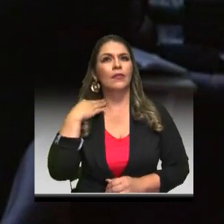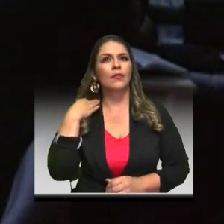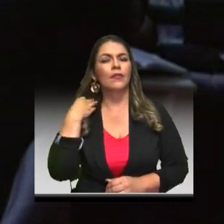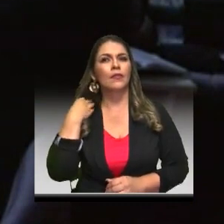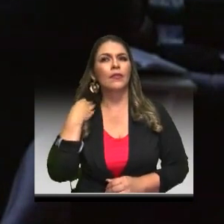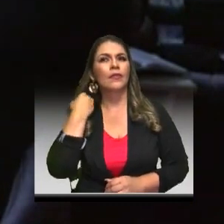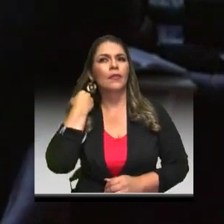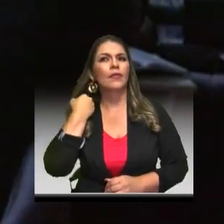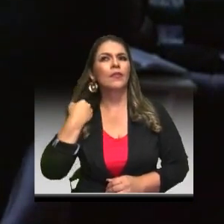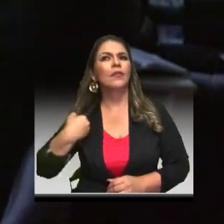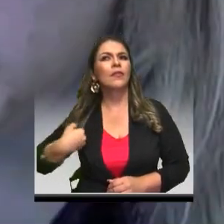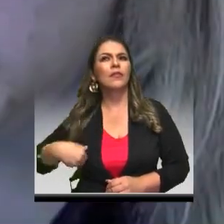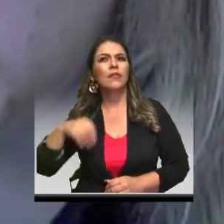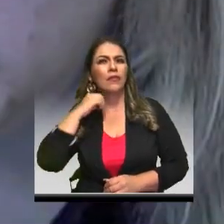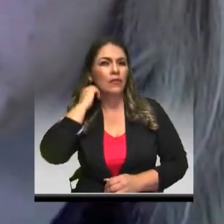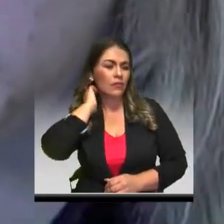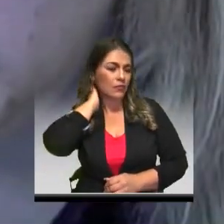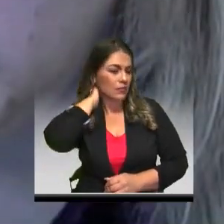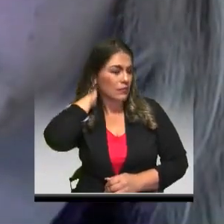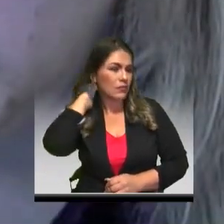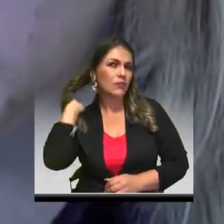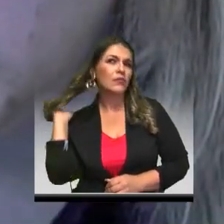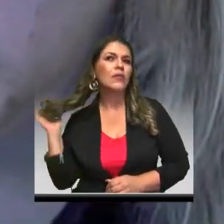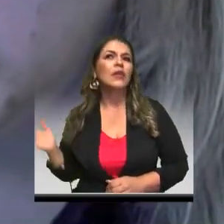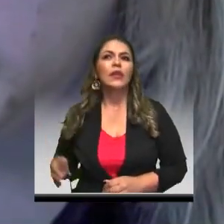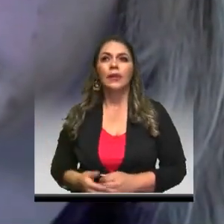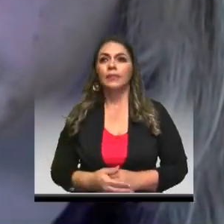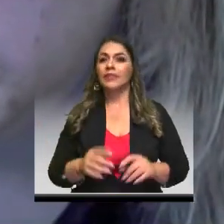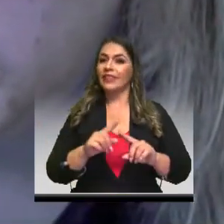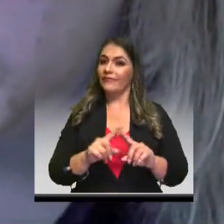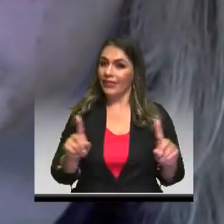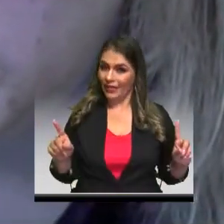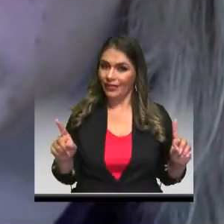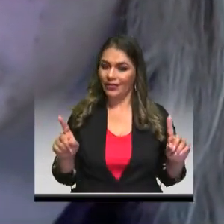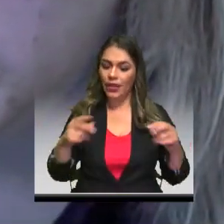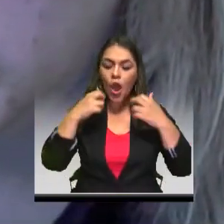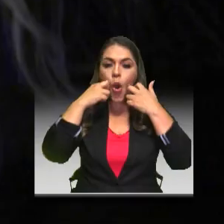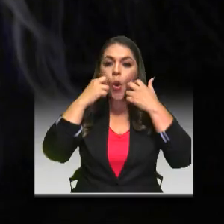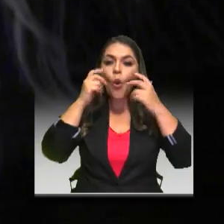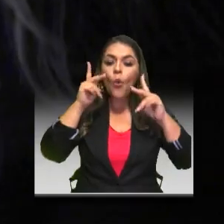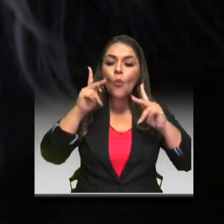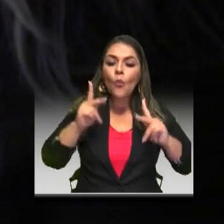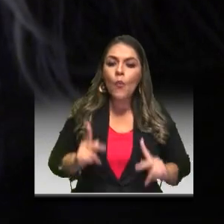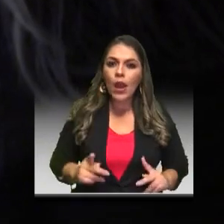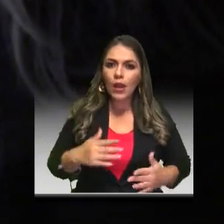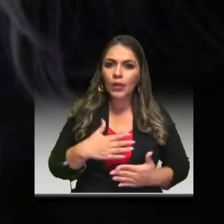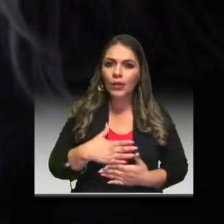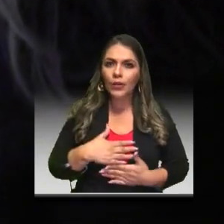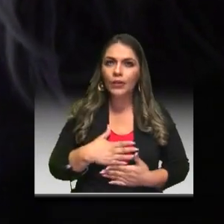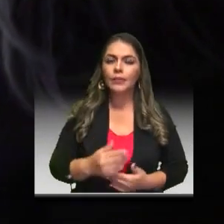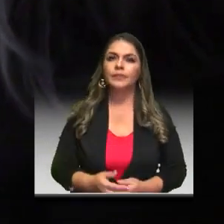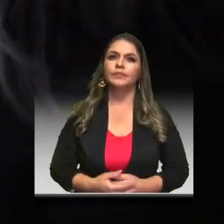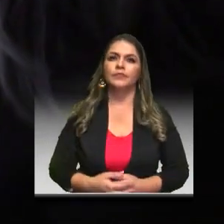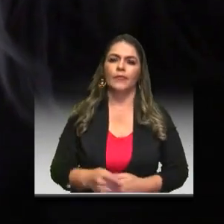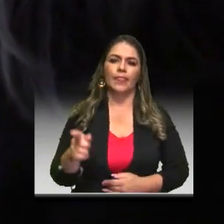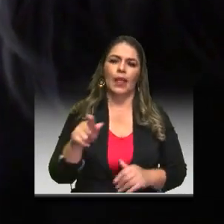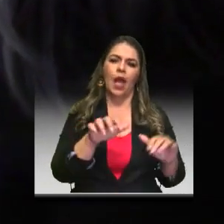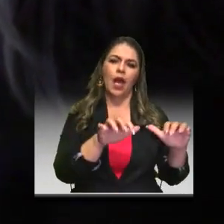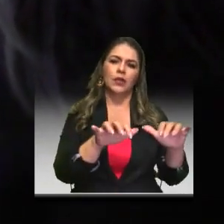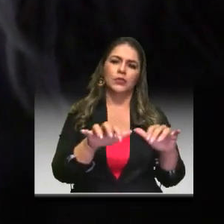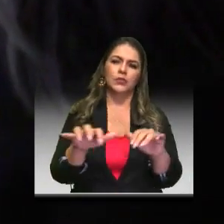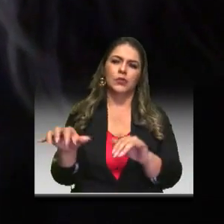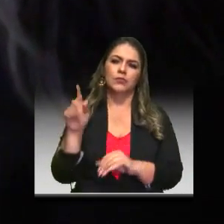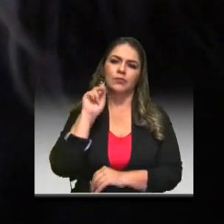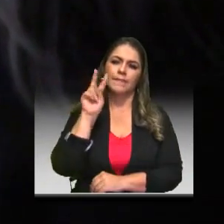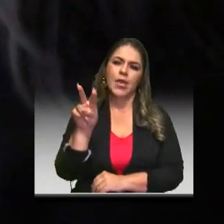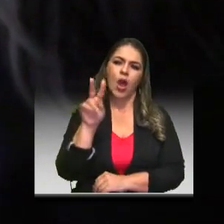Y además es estrategia también. Es una estrategia porque de esa manera, verlos a ellos actuando en